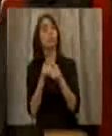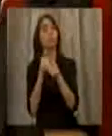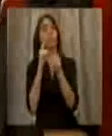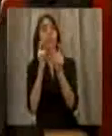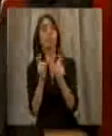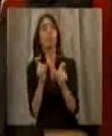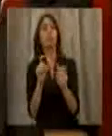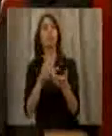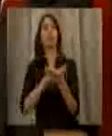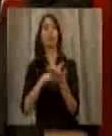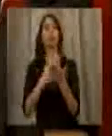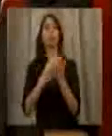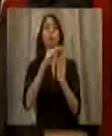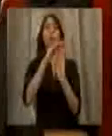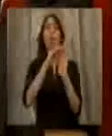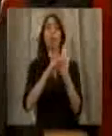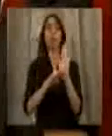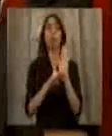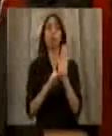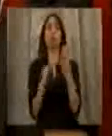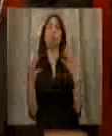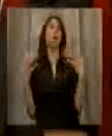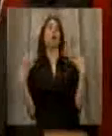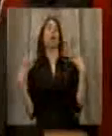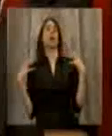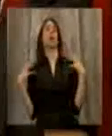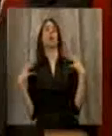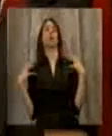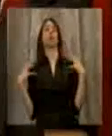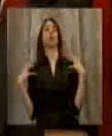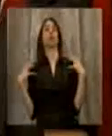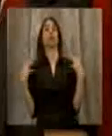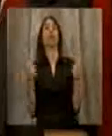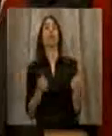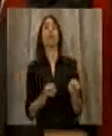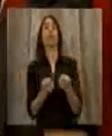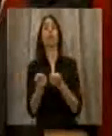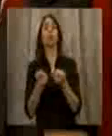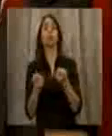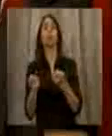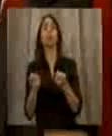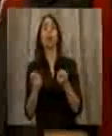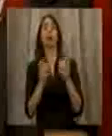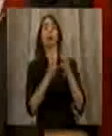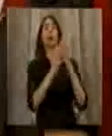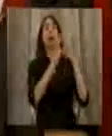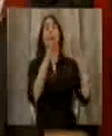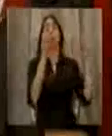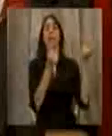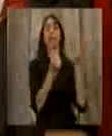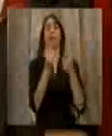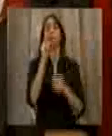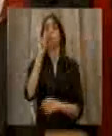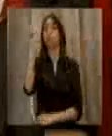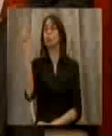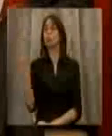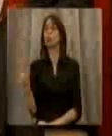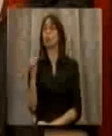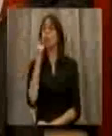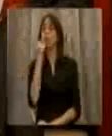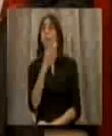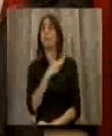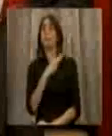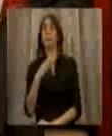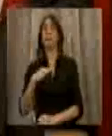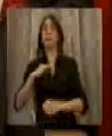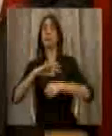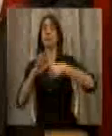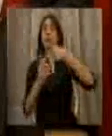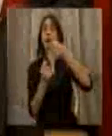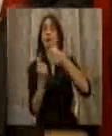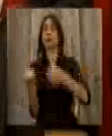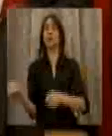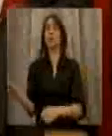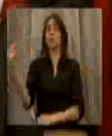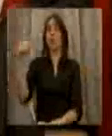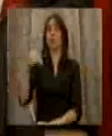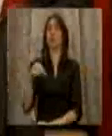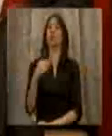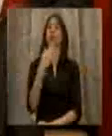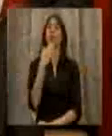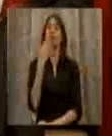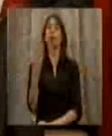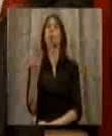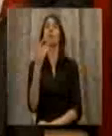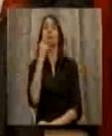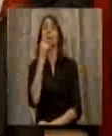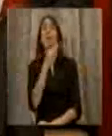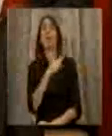del programa, de una responsabilidad en el manejo de la macroeconomía. Aquí está el ministro de Hacienda, agradezco su presencia, está también el ministro de